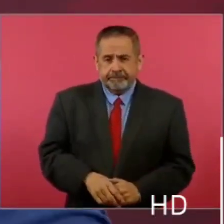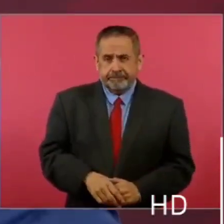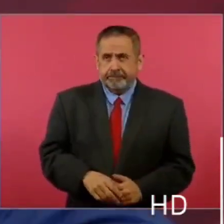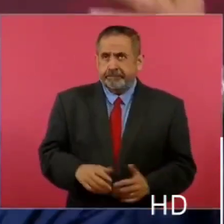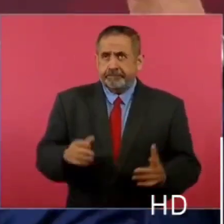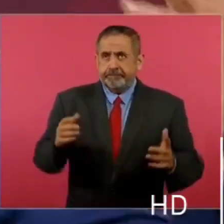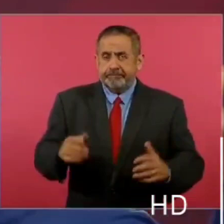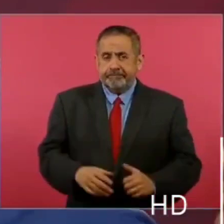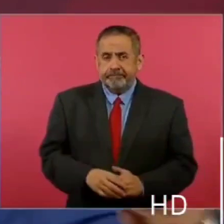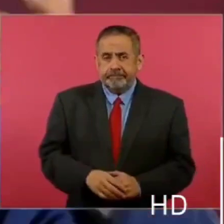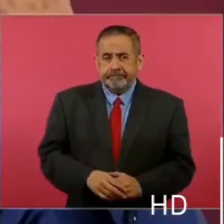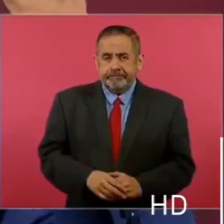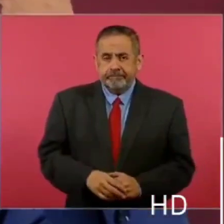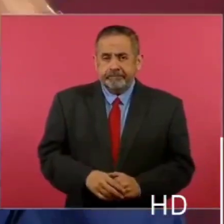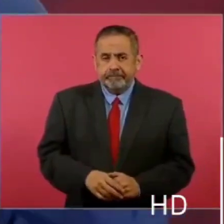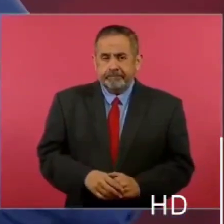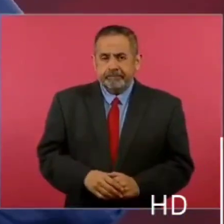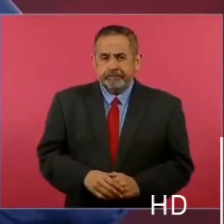Además,